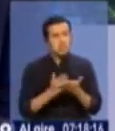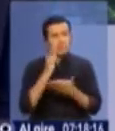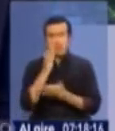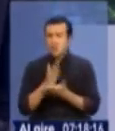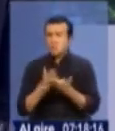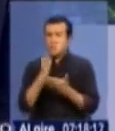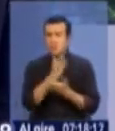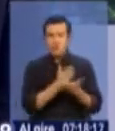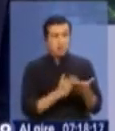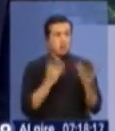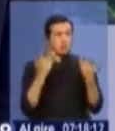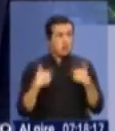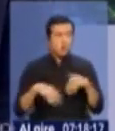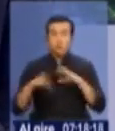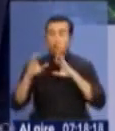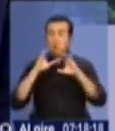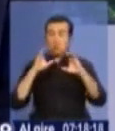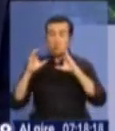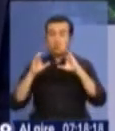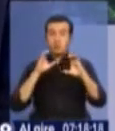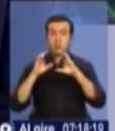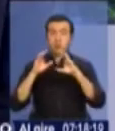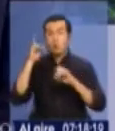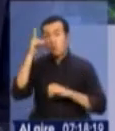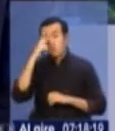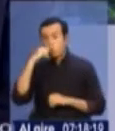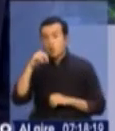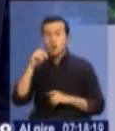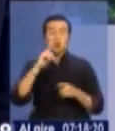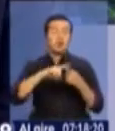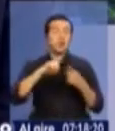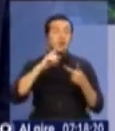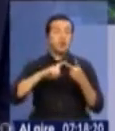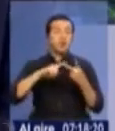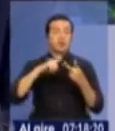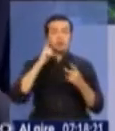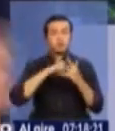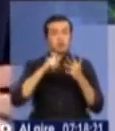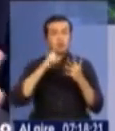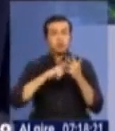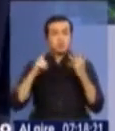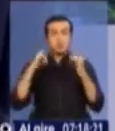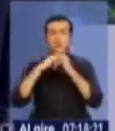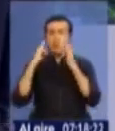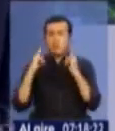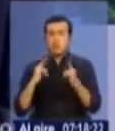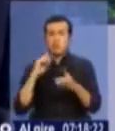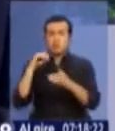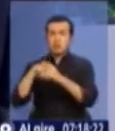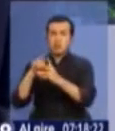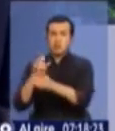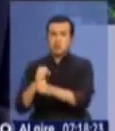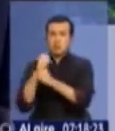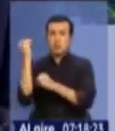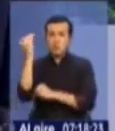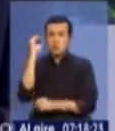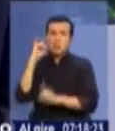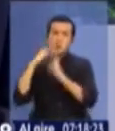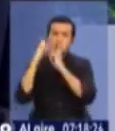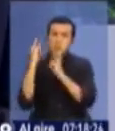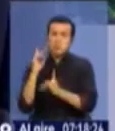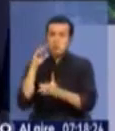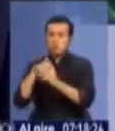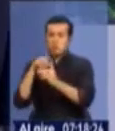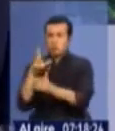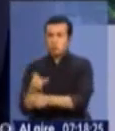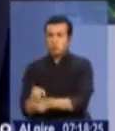ha hablado con los 22 hoteles con los hostales va a haber campamentos para para los jóvenes y creo que esta